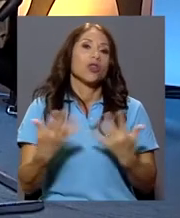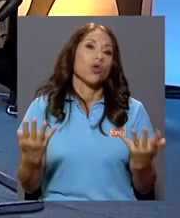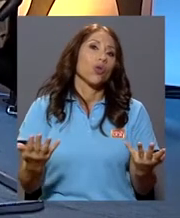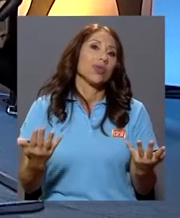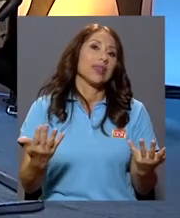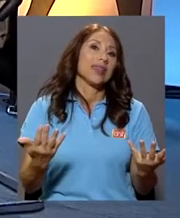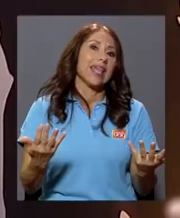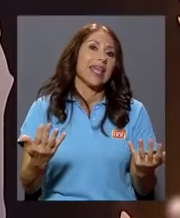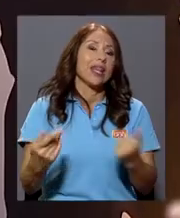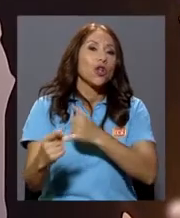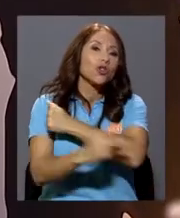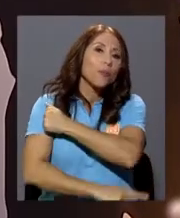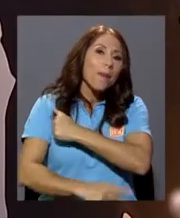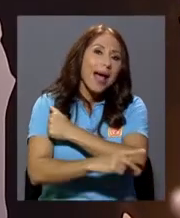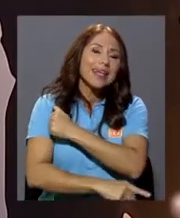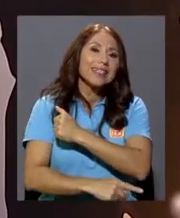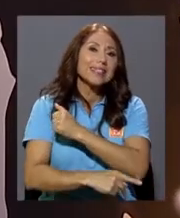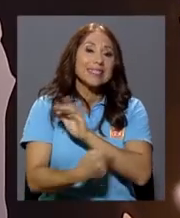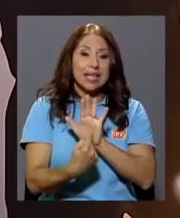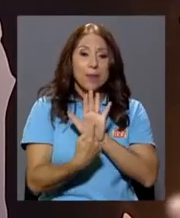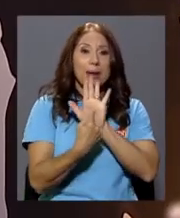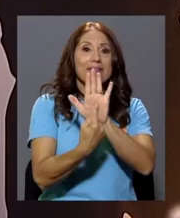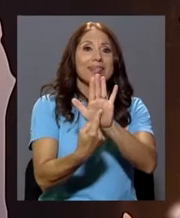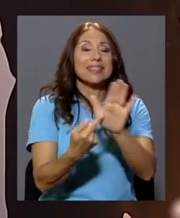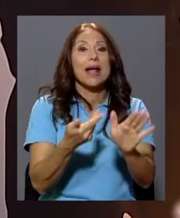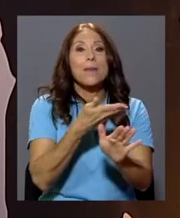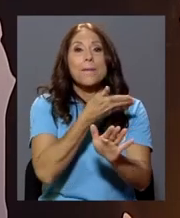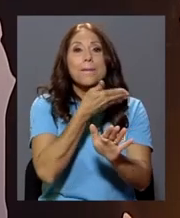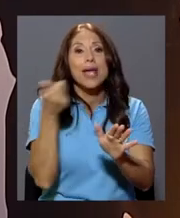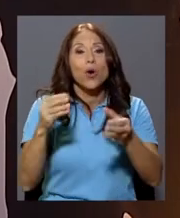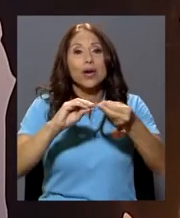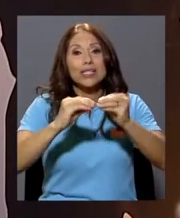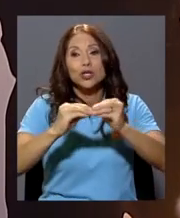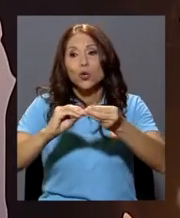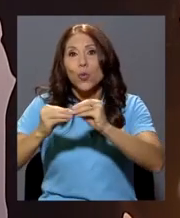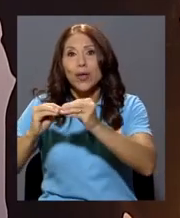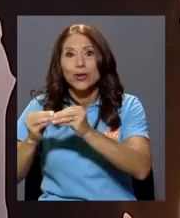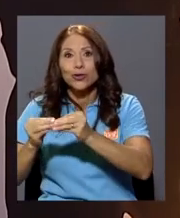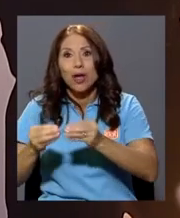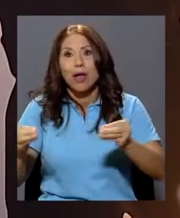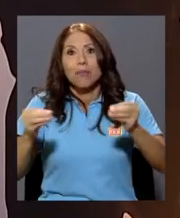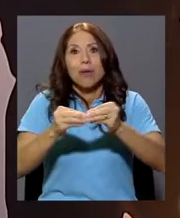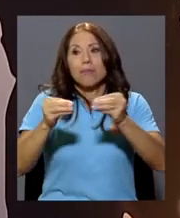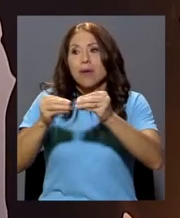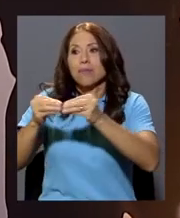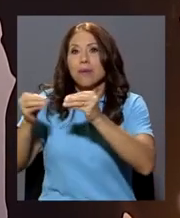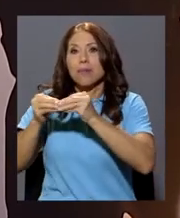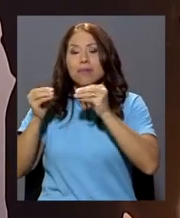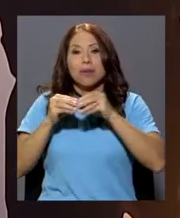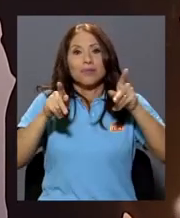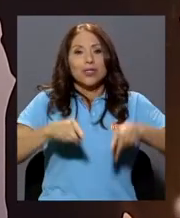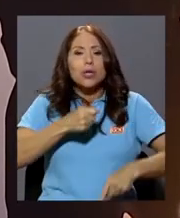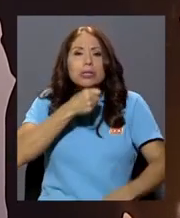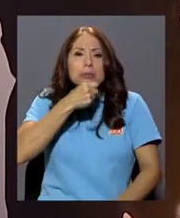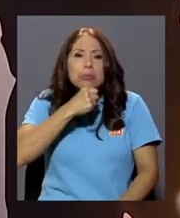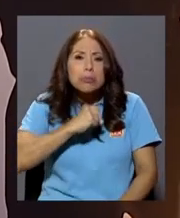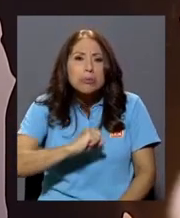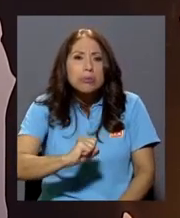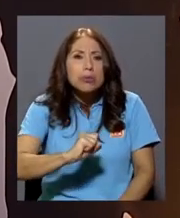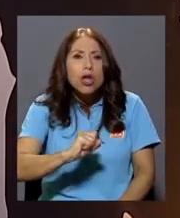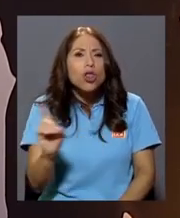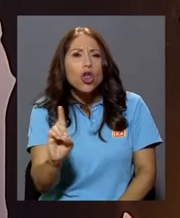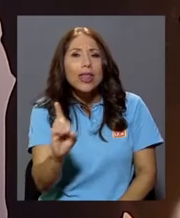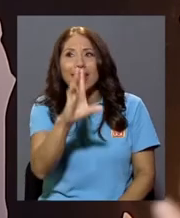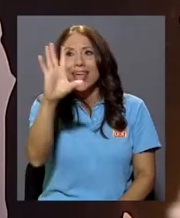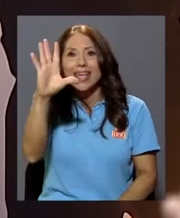una mejor cantidad de números en el sentido del envejecimiento es en Estados Unidos, y es por la gran cantidad de migrantes